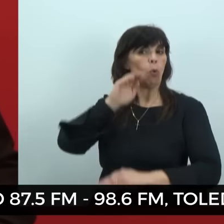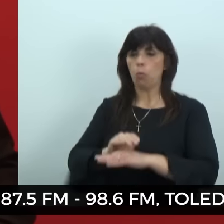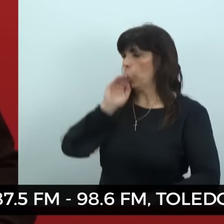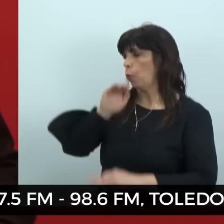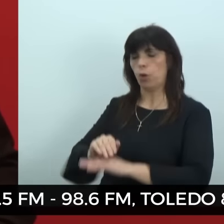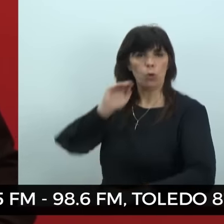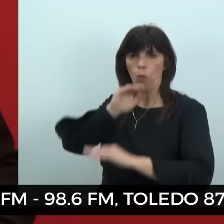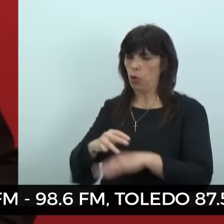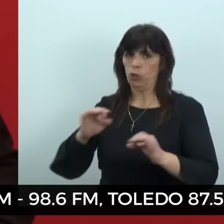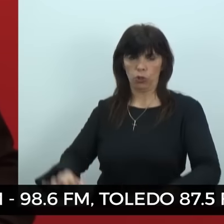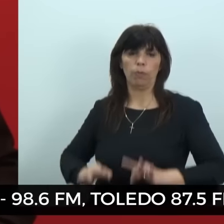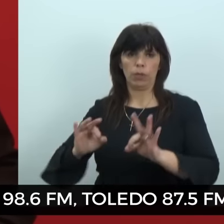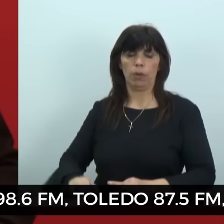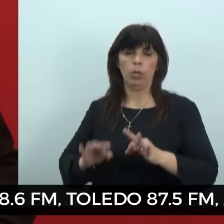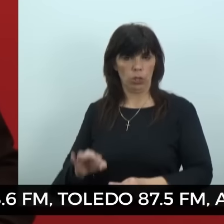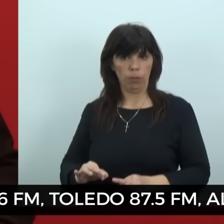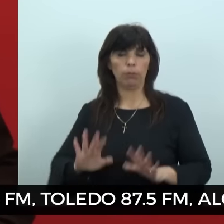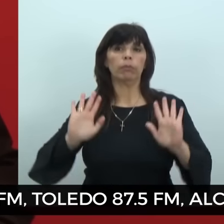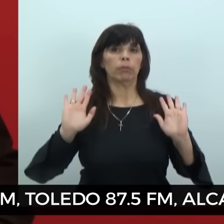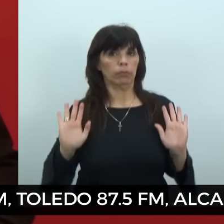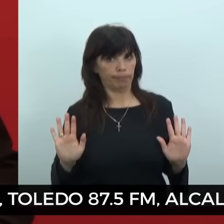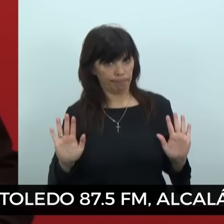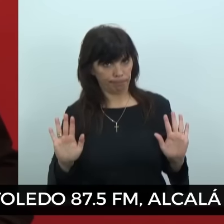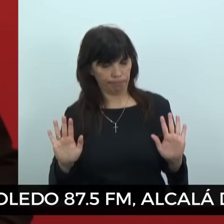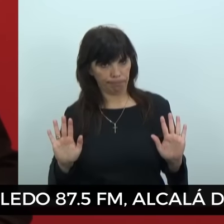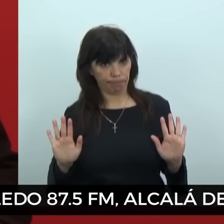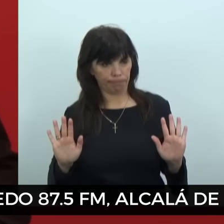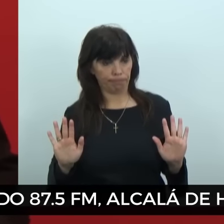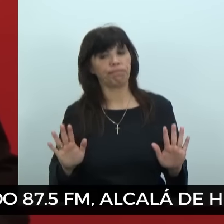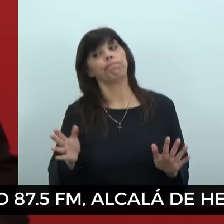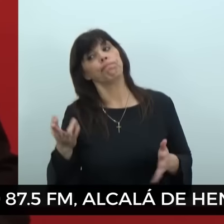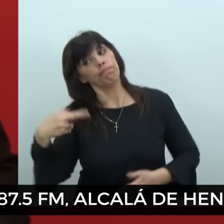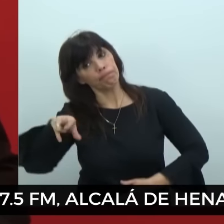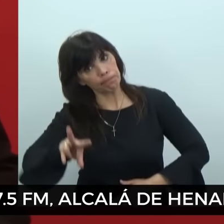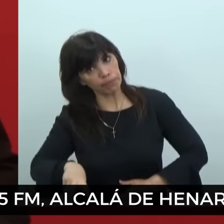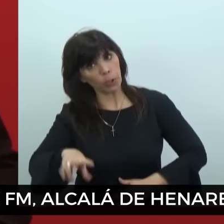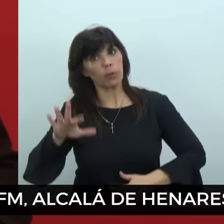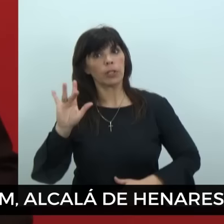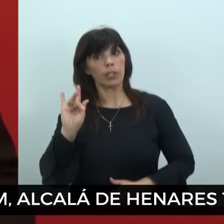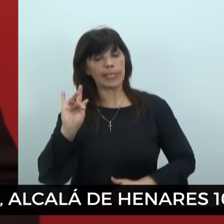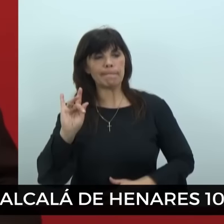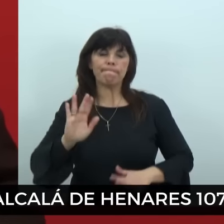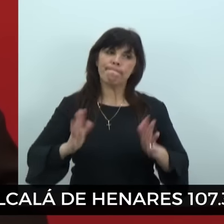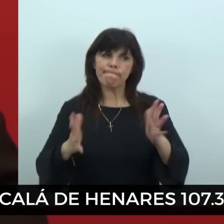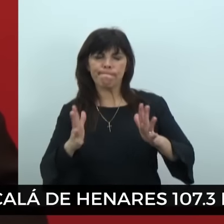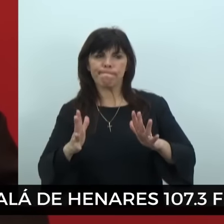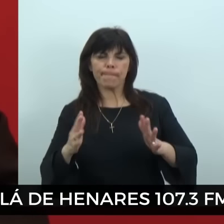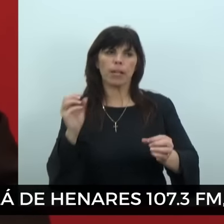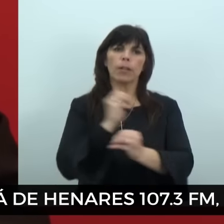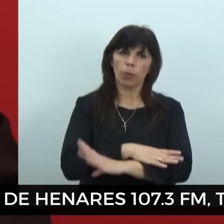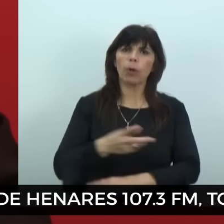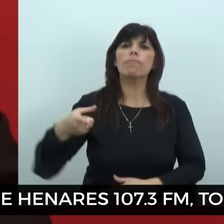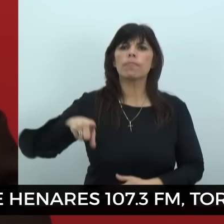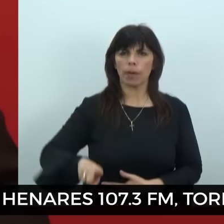cumplir. Bueno, de alguna forma tienes razón, de otra forma estás muy equivocado. Y